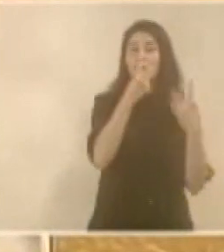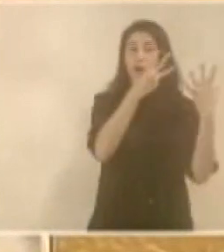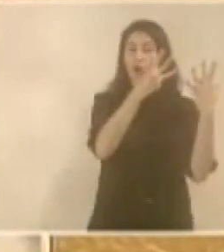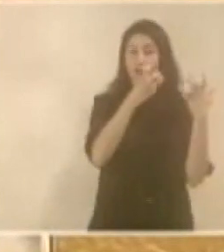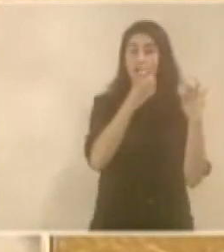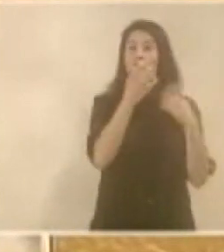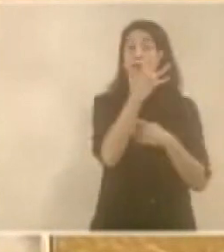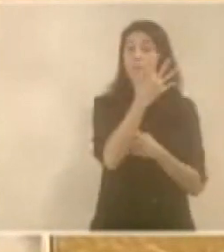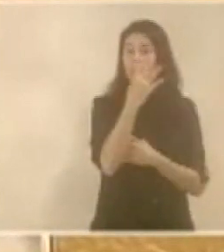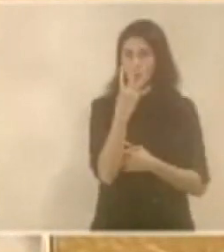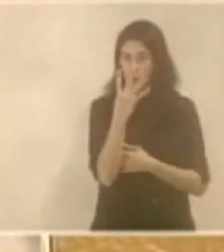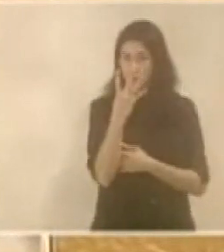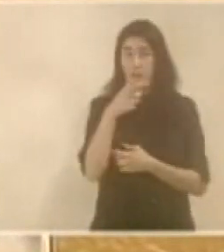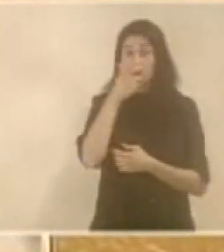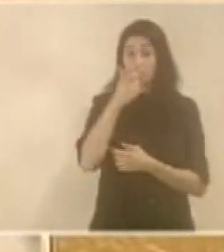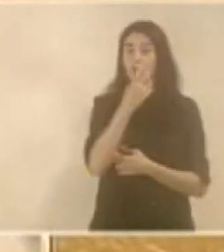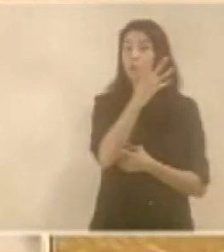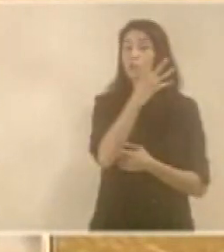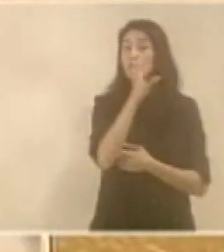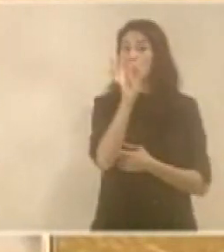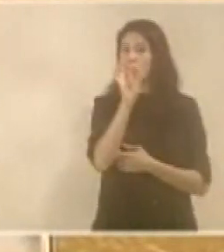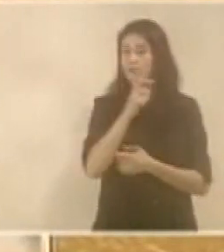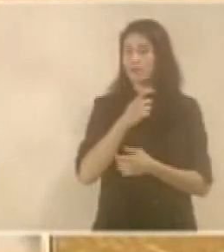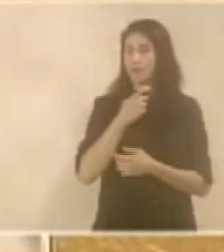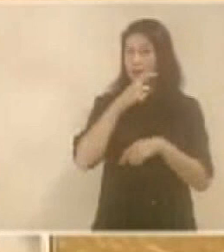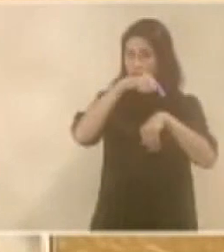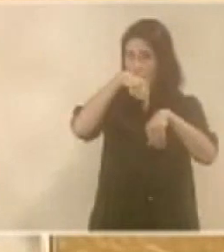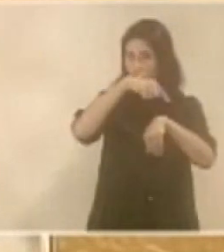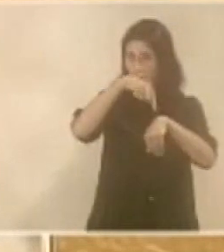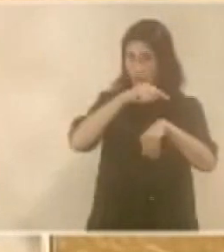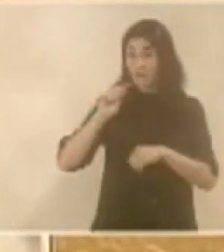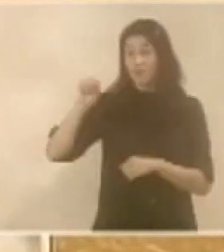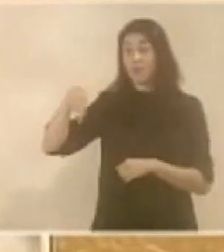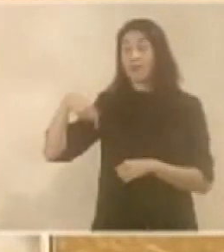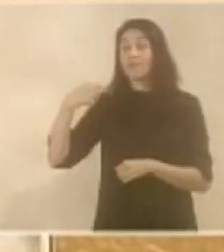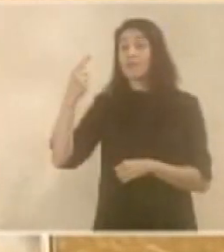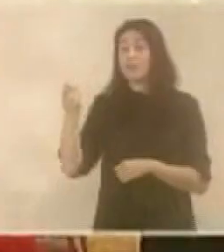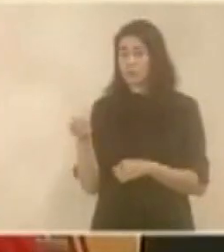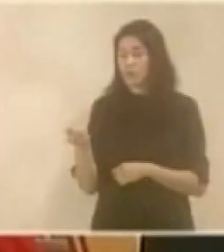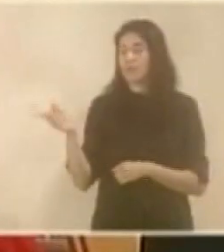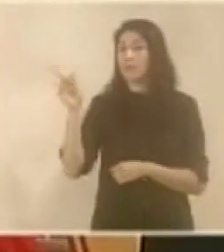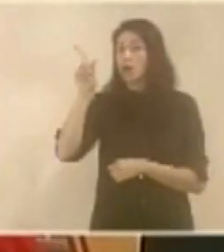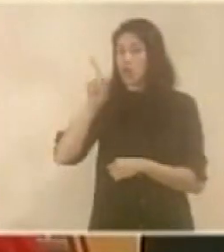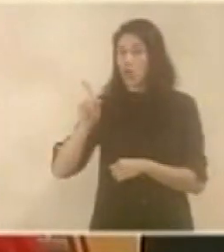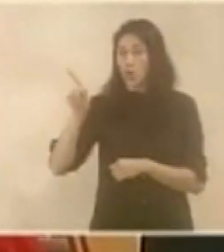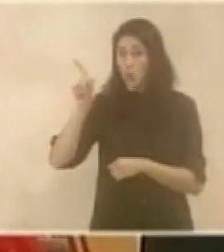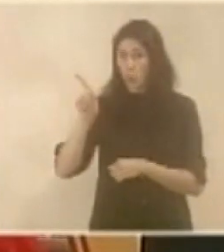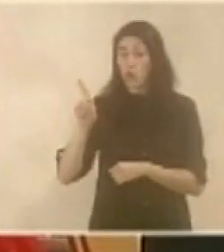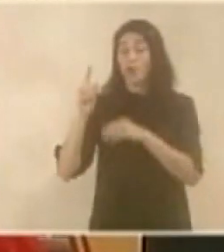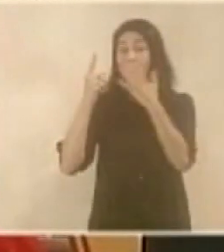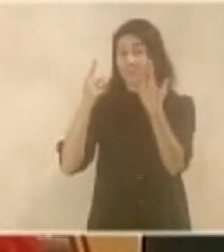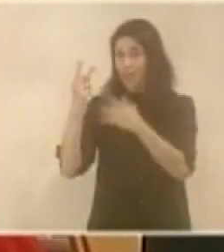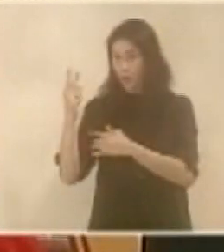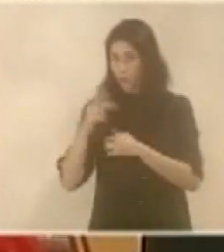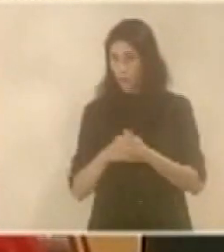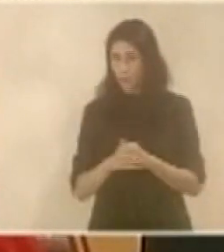horas. Y el segundo en julio de 1861, más de lo mismo. Viajes en los que el escritor